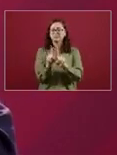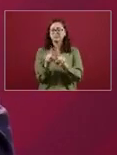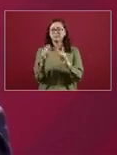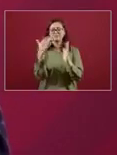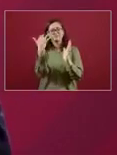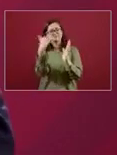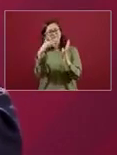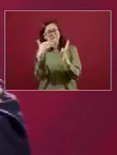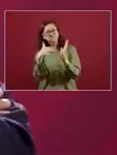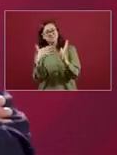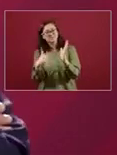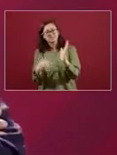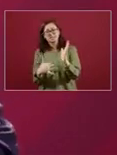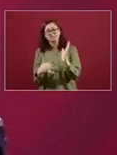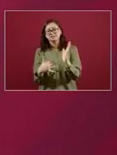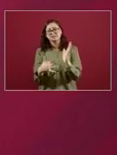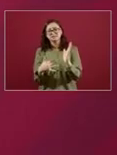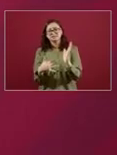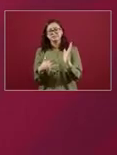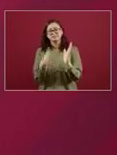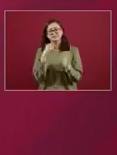a